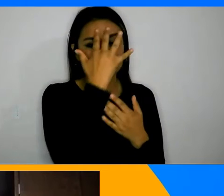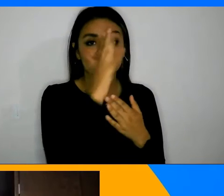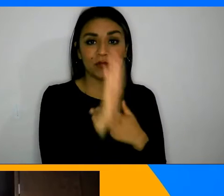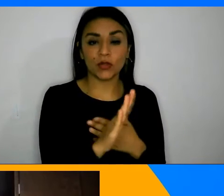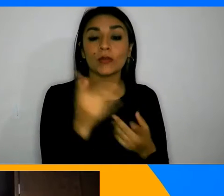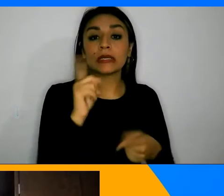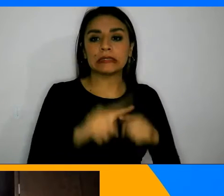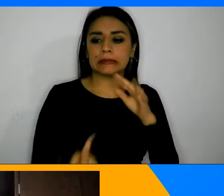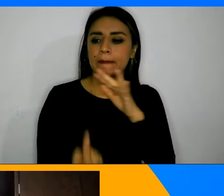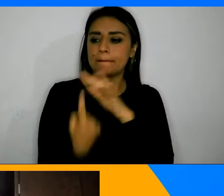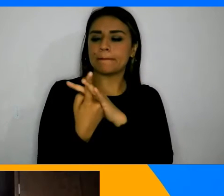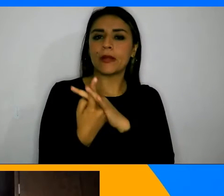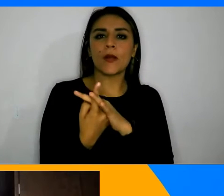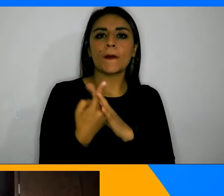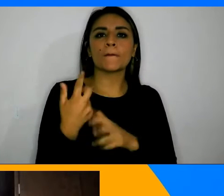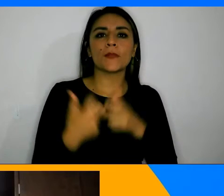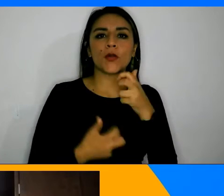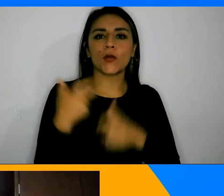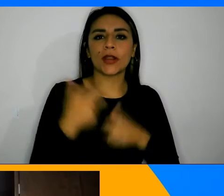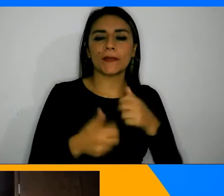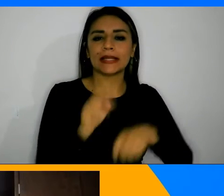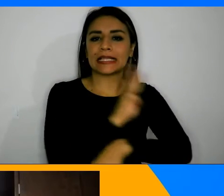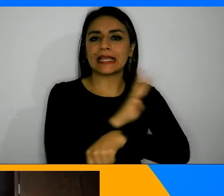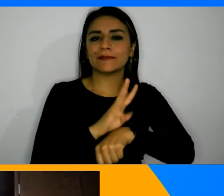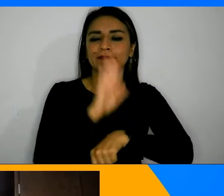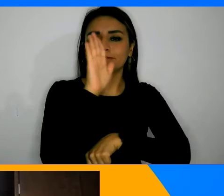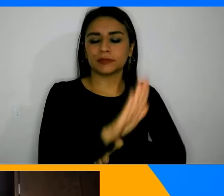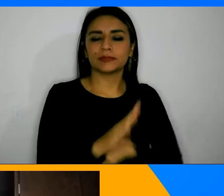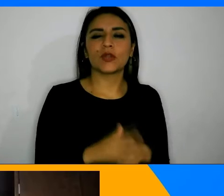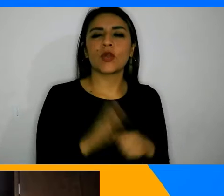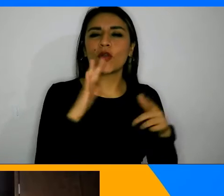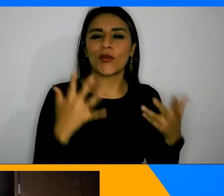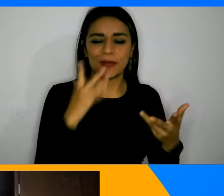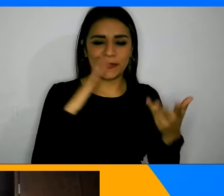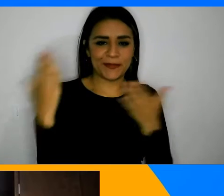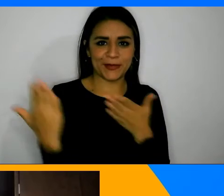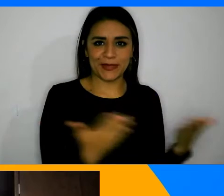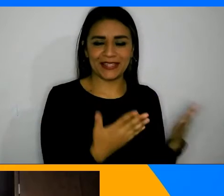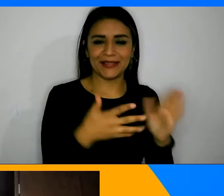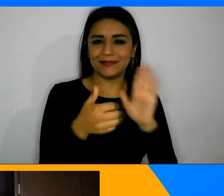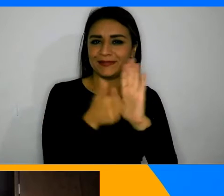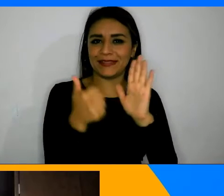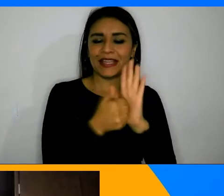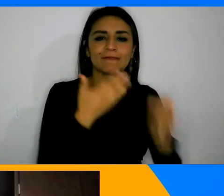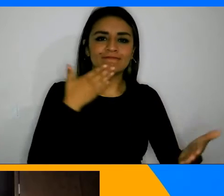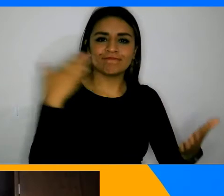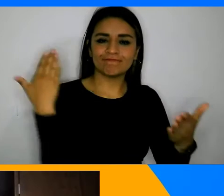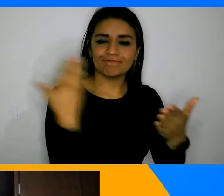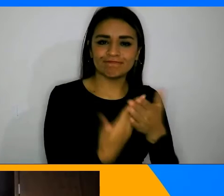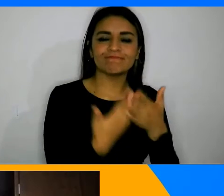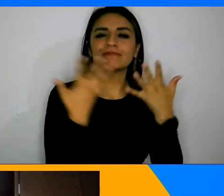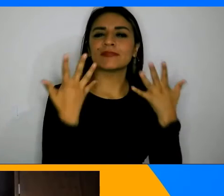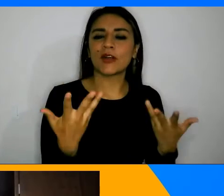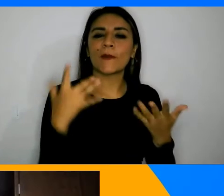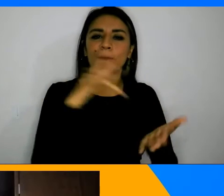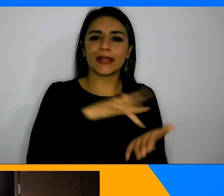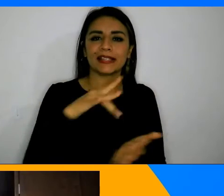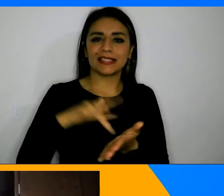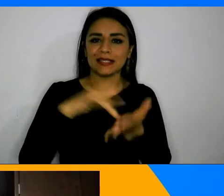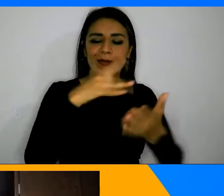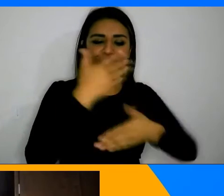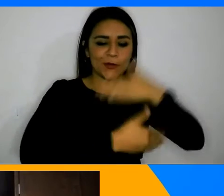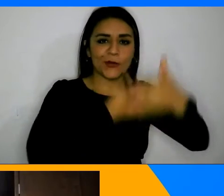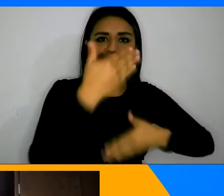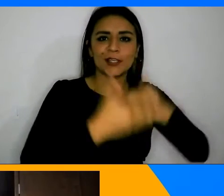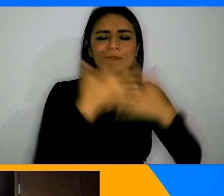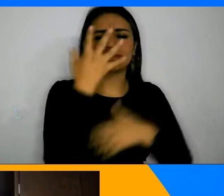estos problemas técnicos ya son de plataformas. ¿Cómo estás? Bienvenido a nuestra cátedra. Muchas gracias por participar en este proceso tan